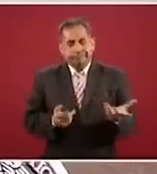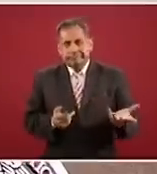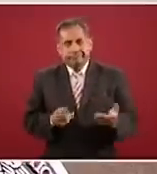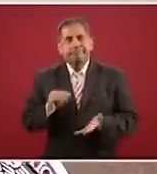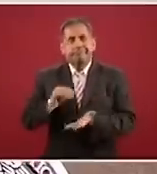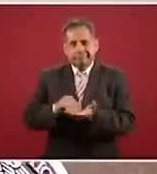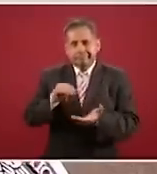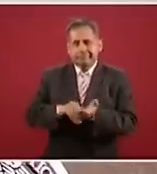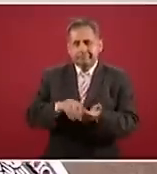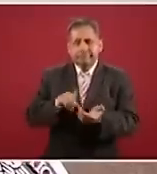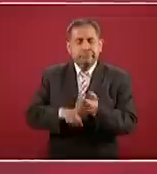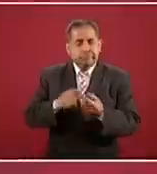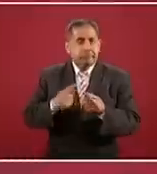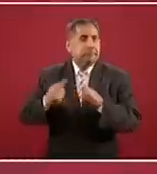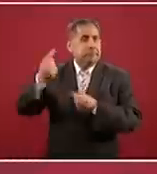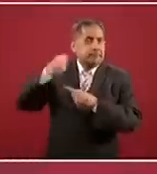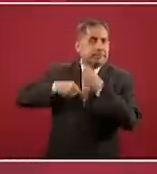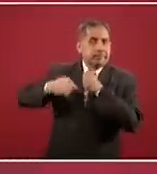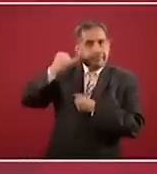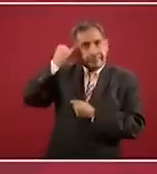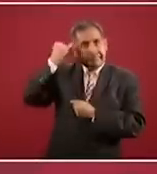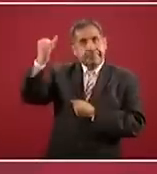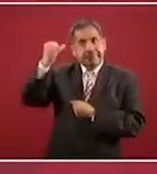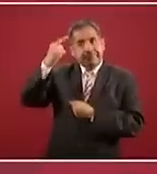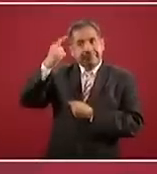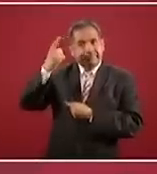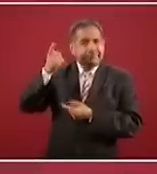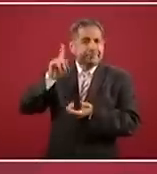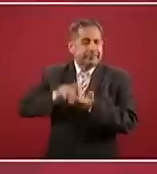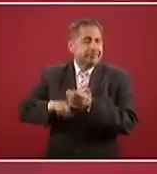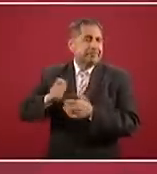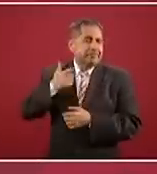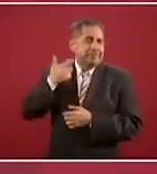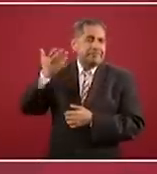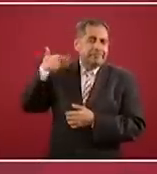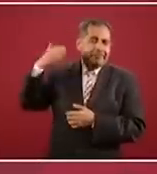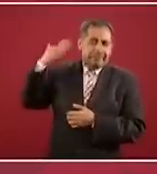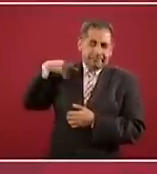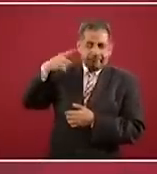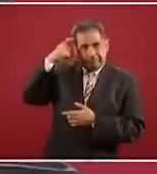están con la idea